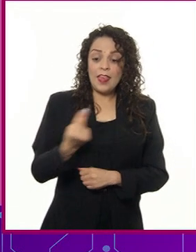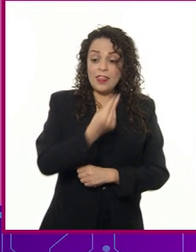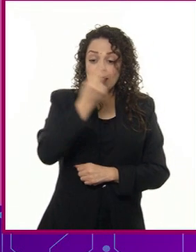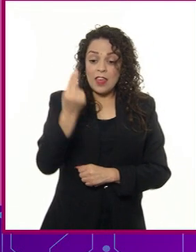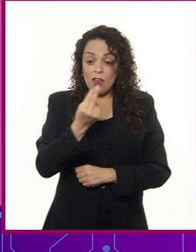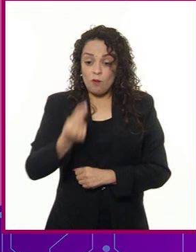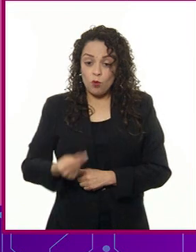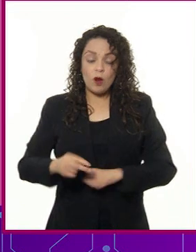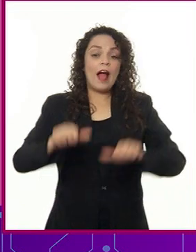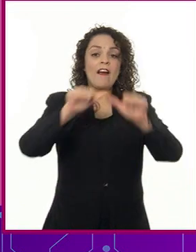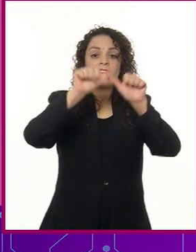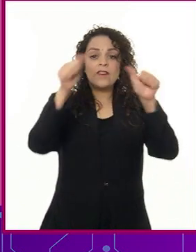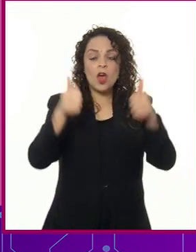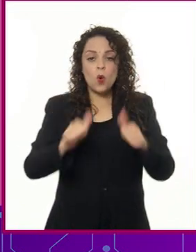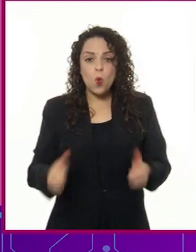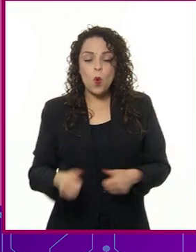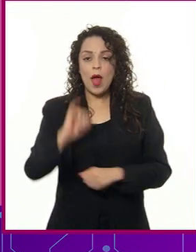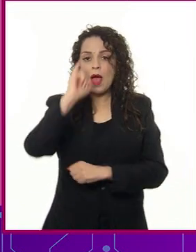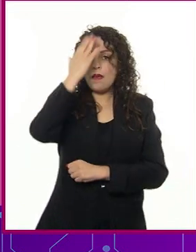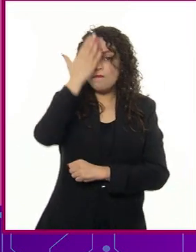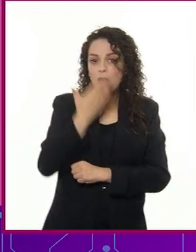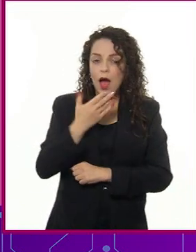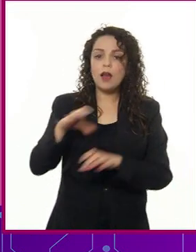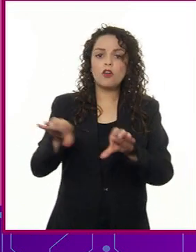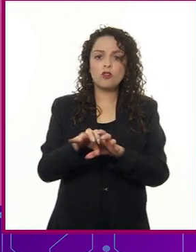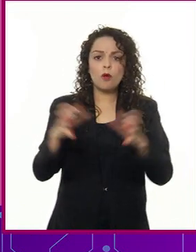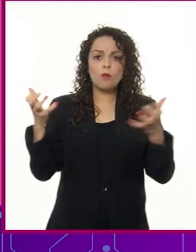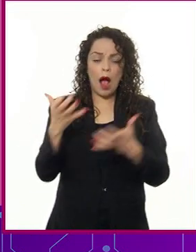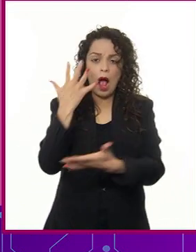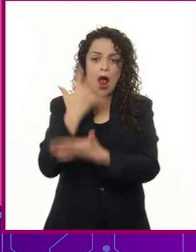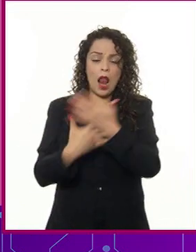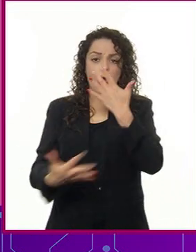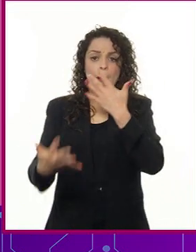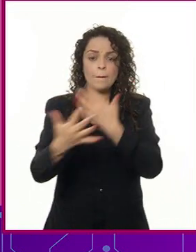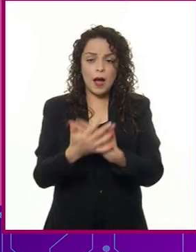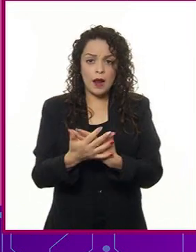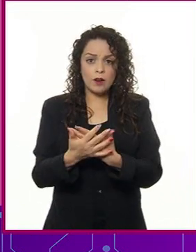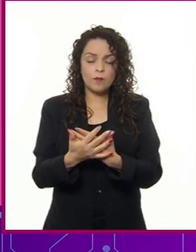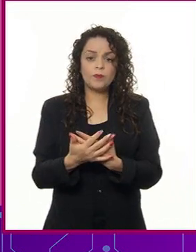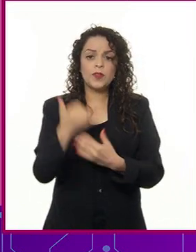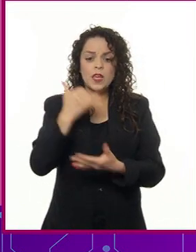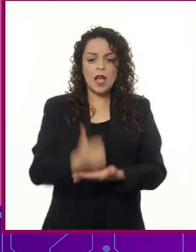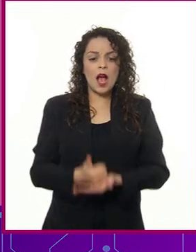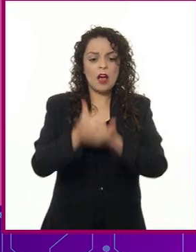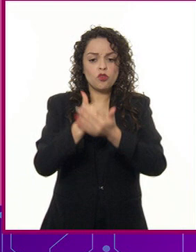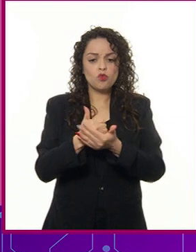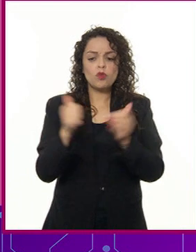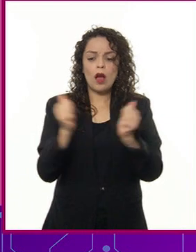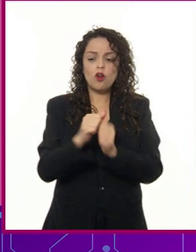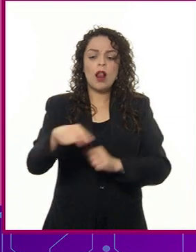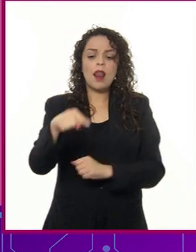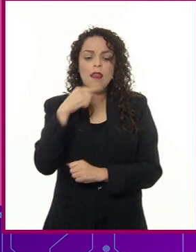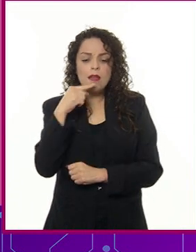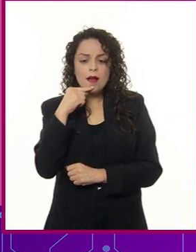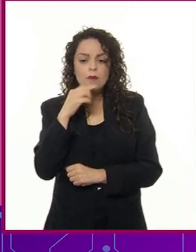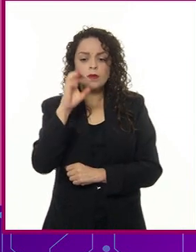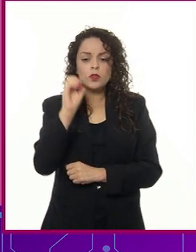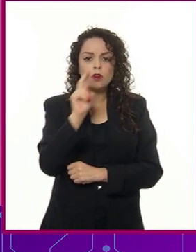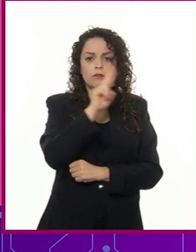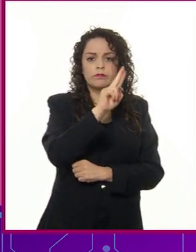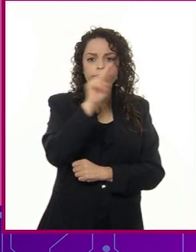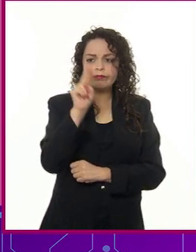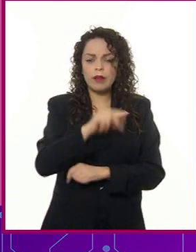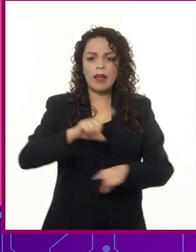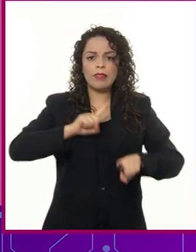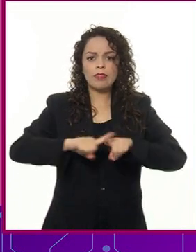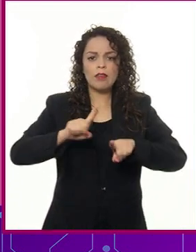o delineación que se suele hacer de manera manual y con la ayuda de alguna herramienta, como un lápiz o un pincel sobre diferentes